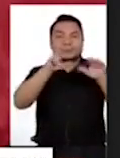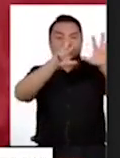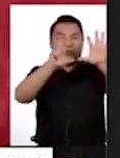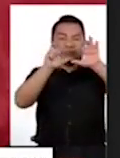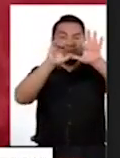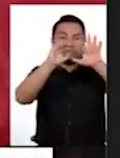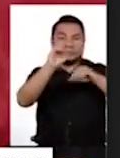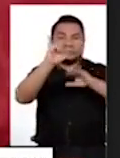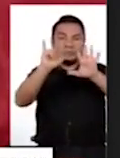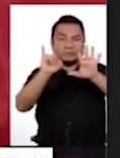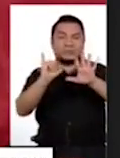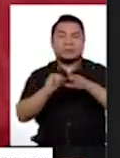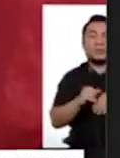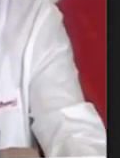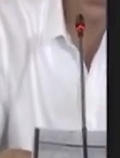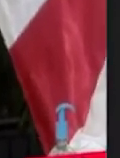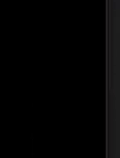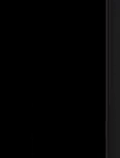806 pacientes.